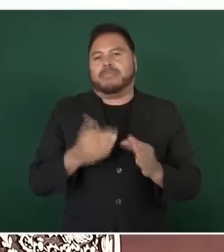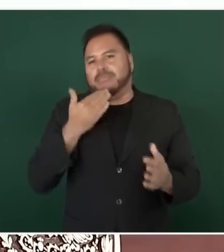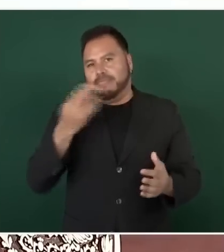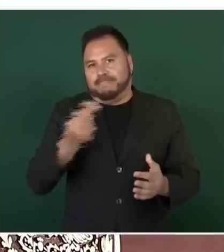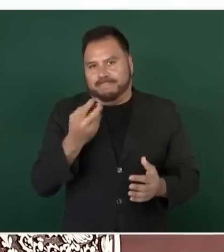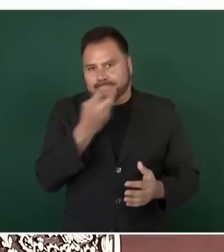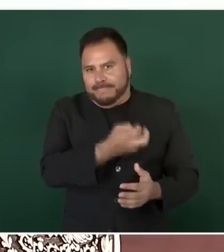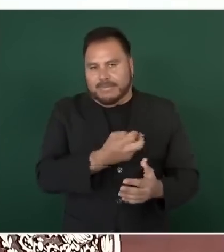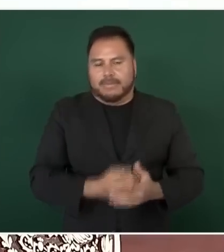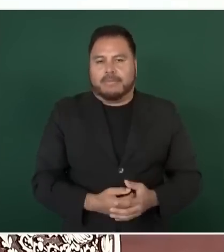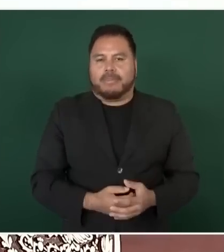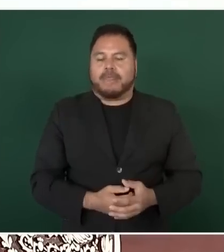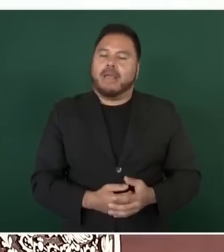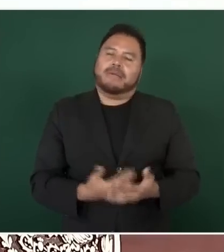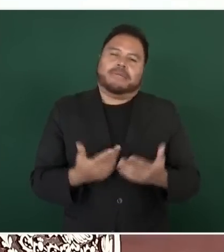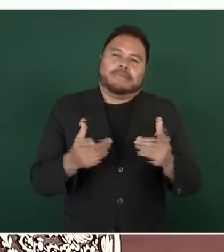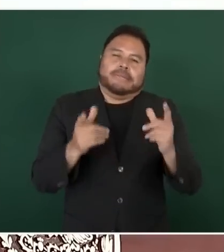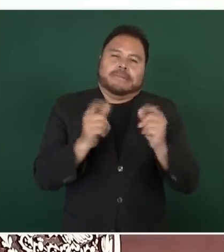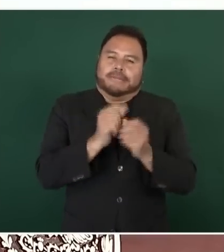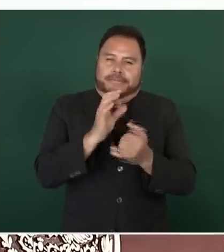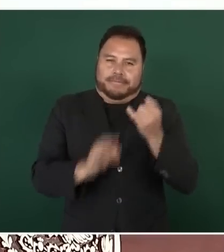Ya nada más para terminar,